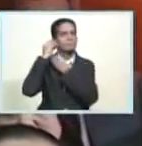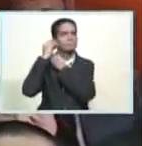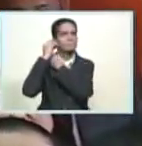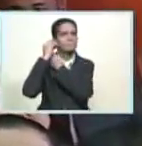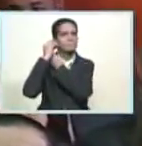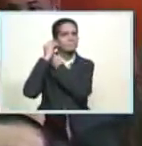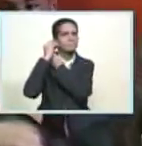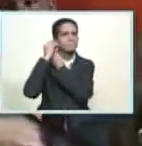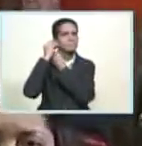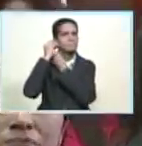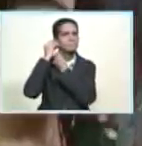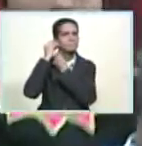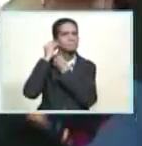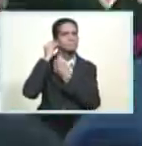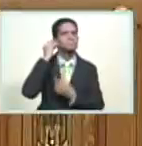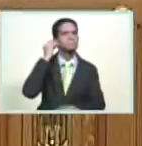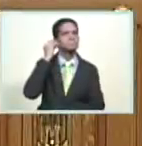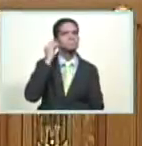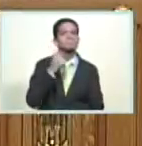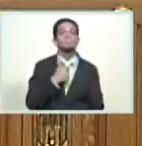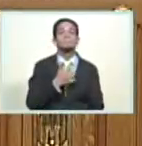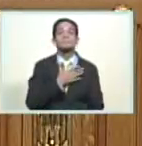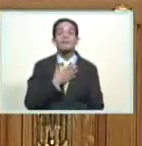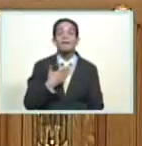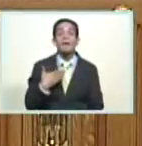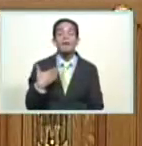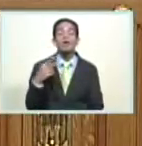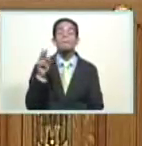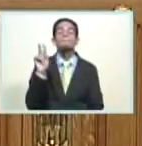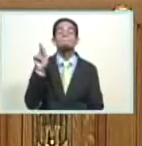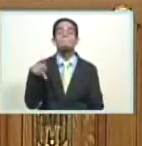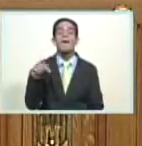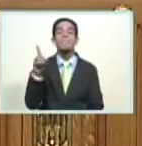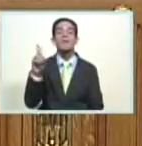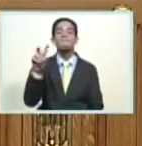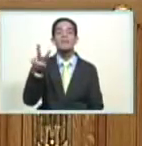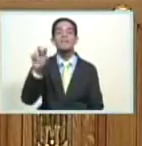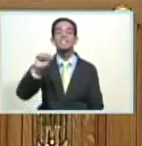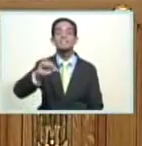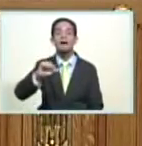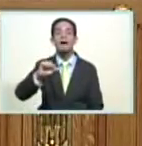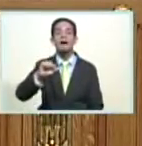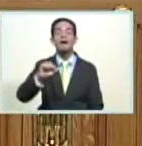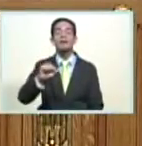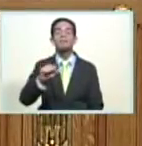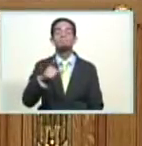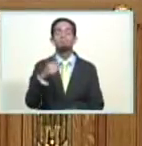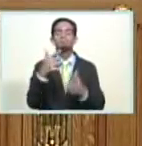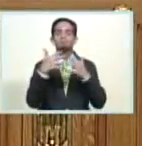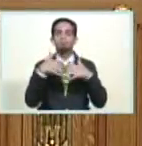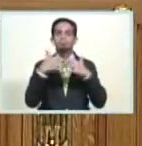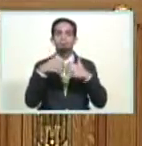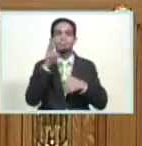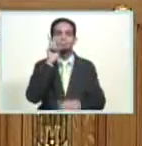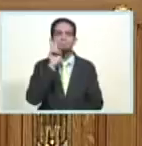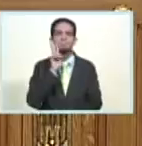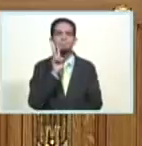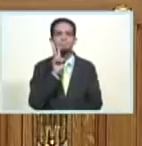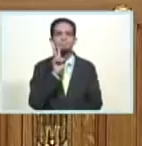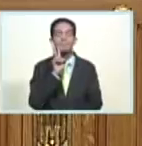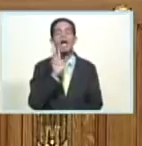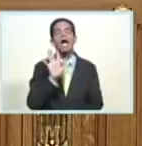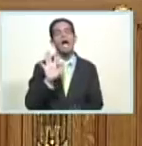acciones. Quiero una PDVSA ética, soberana y productiva, que es columna vertebral de la nación. Ah,